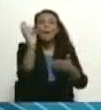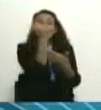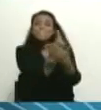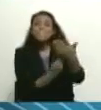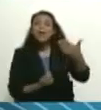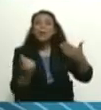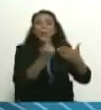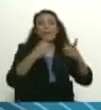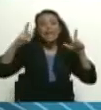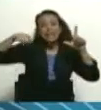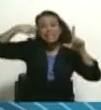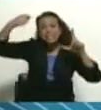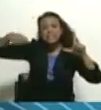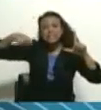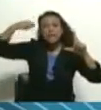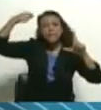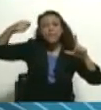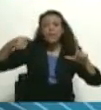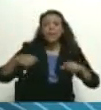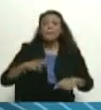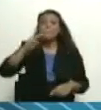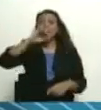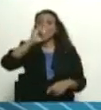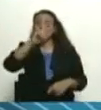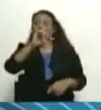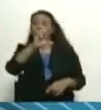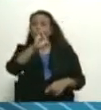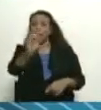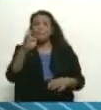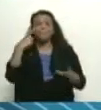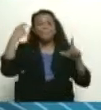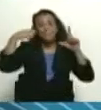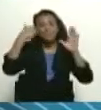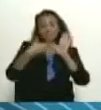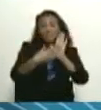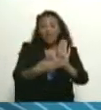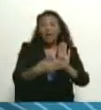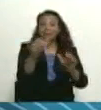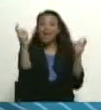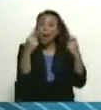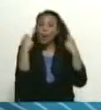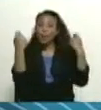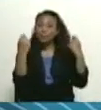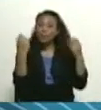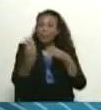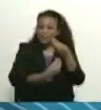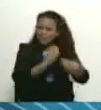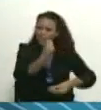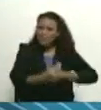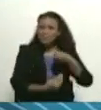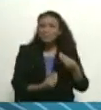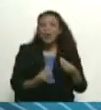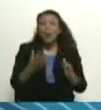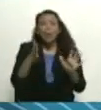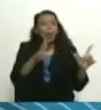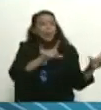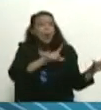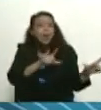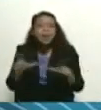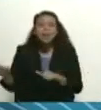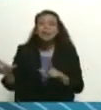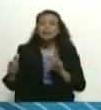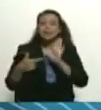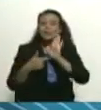del cinetismo venezolano, Mateo Manaure. Tenemos imágenes de lo que ocurrió en esta jornada, presidente, cuando finalmente se